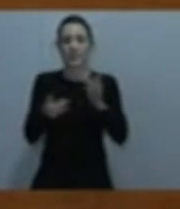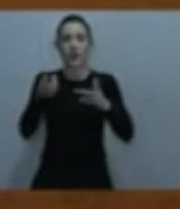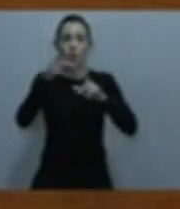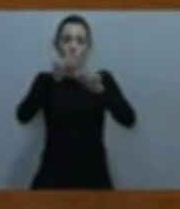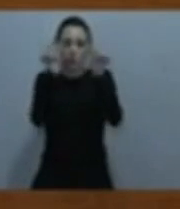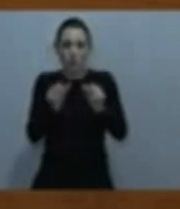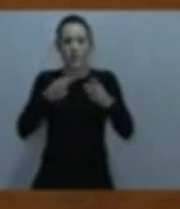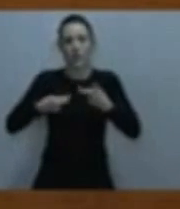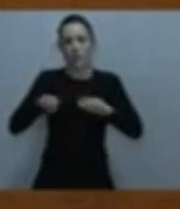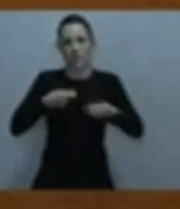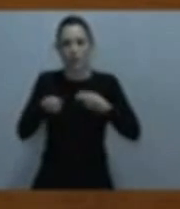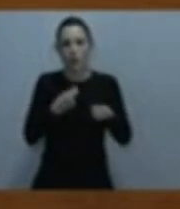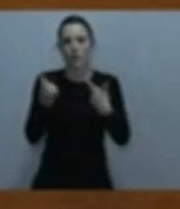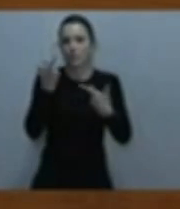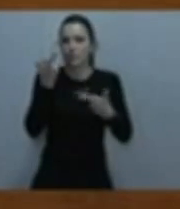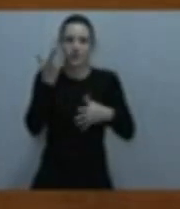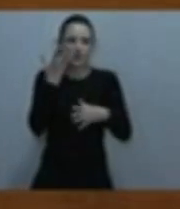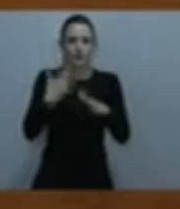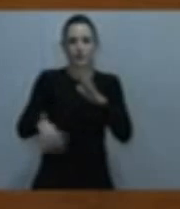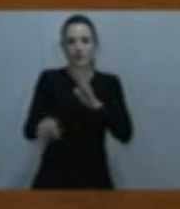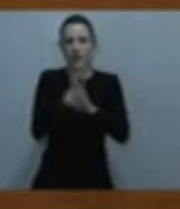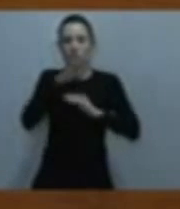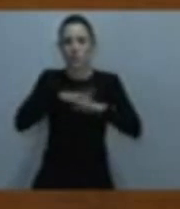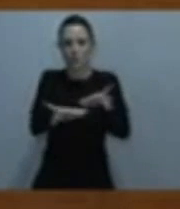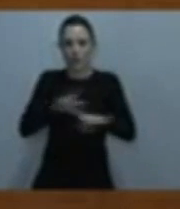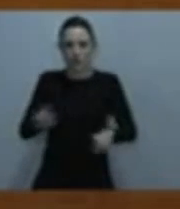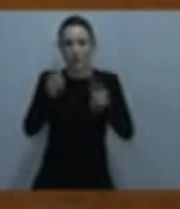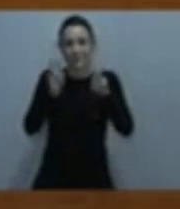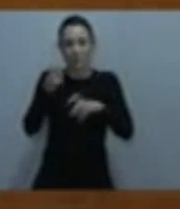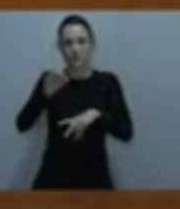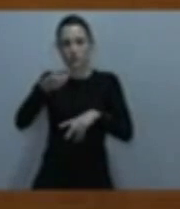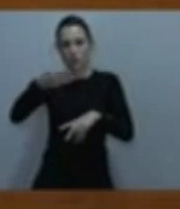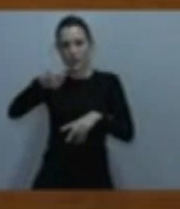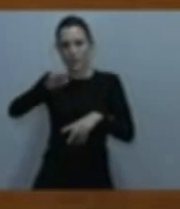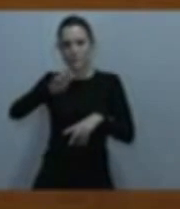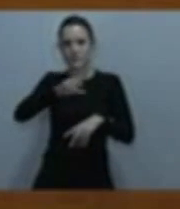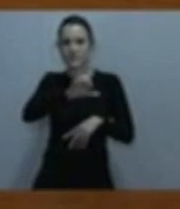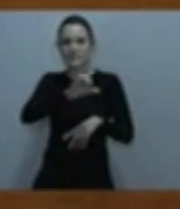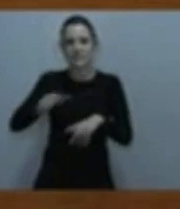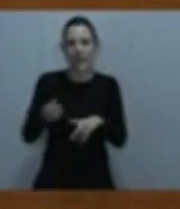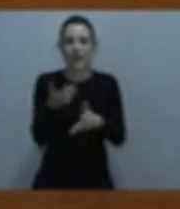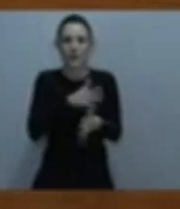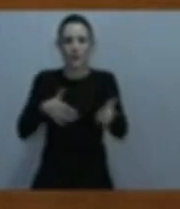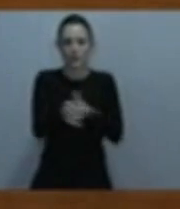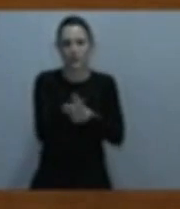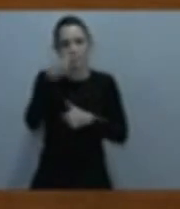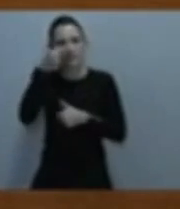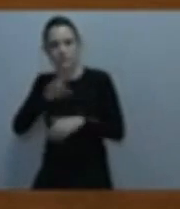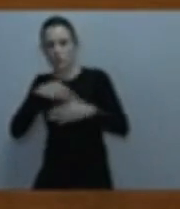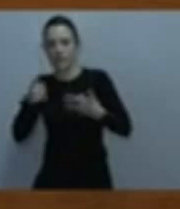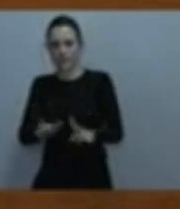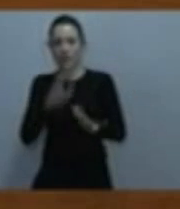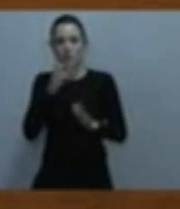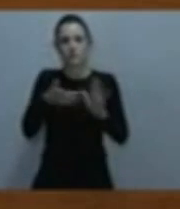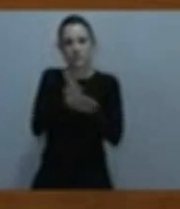Europea, la viabilidad de Sogepsa debe primar por encima de cualquier interés partidario, porque es el futuro del patrimonio de los